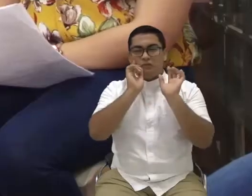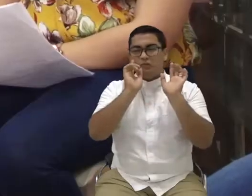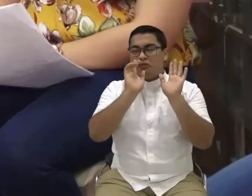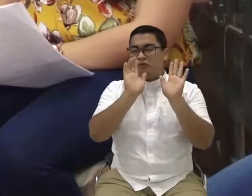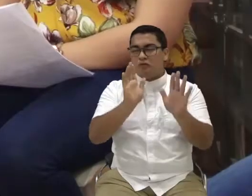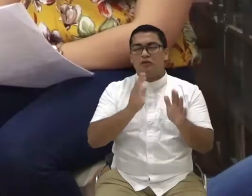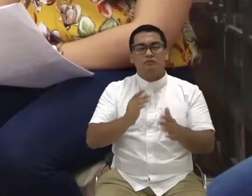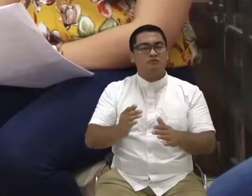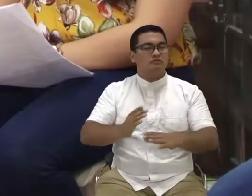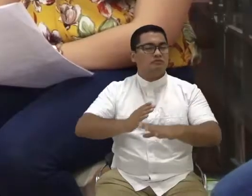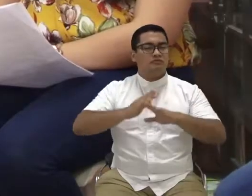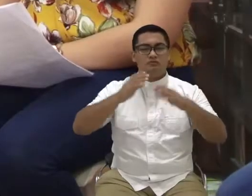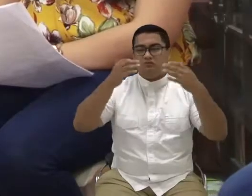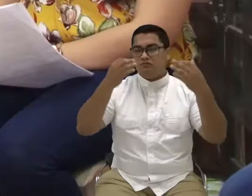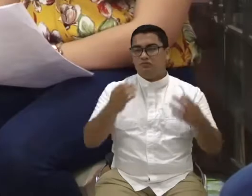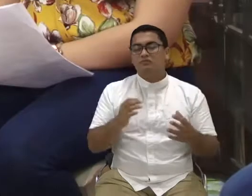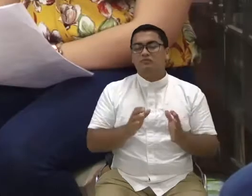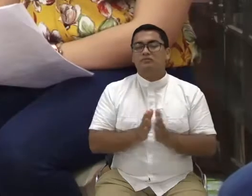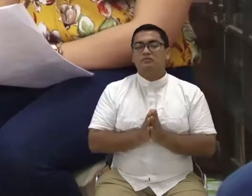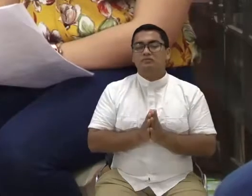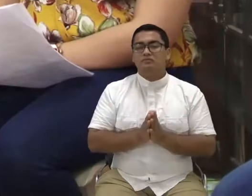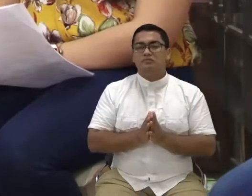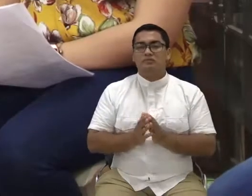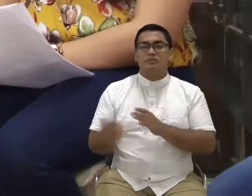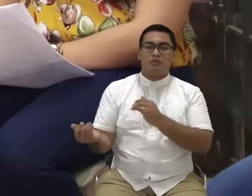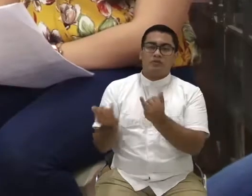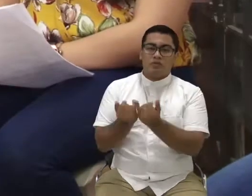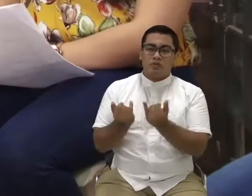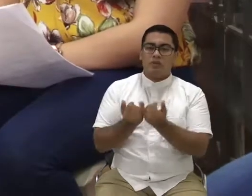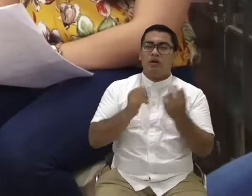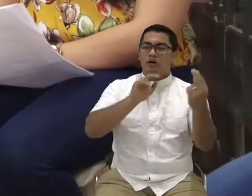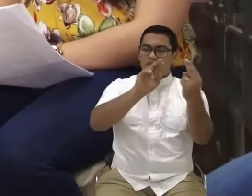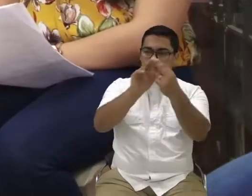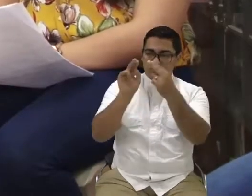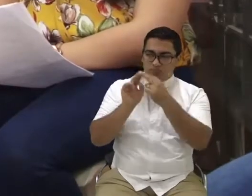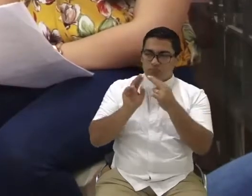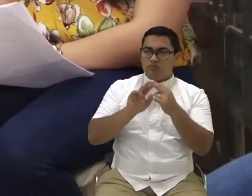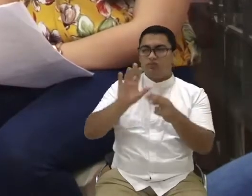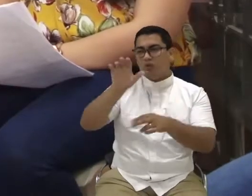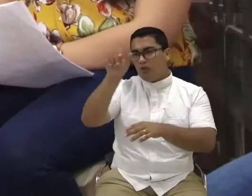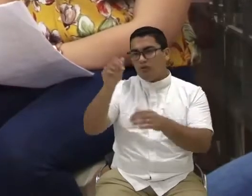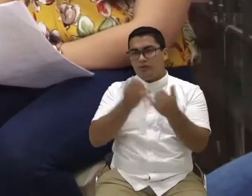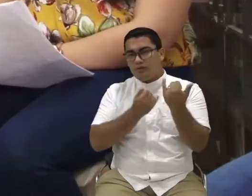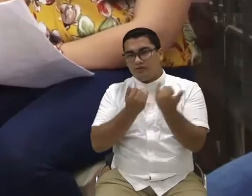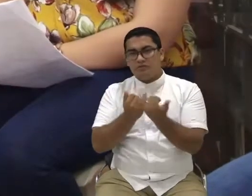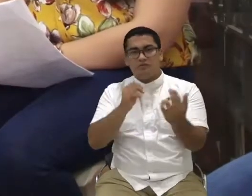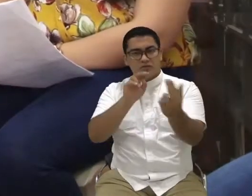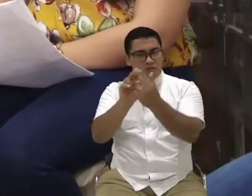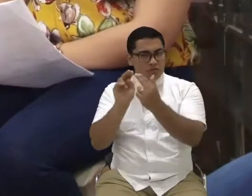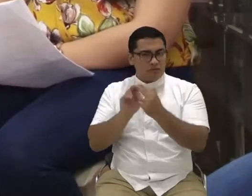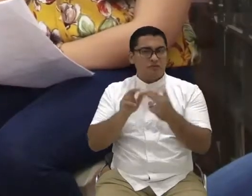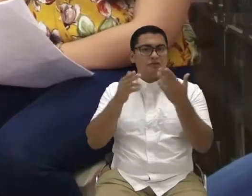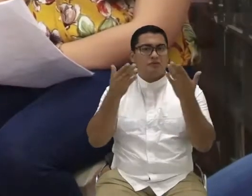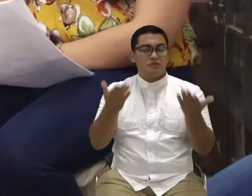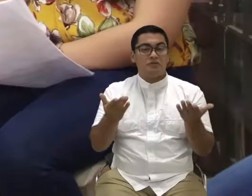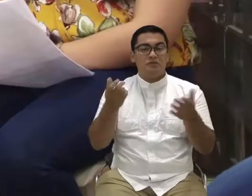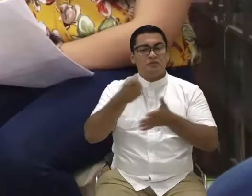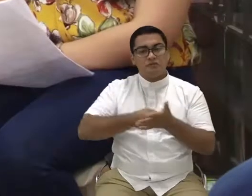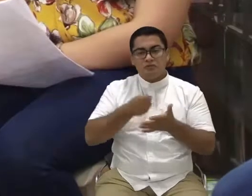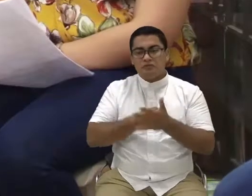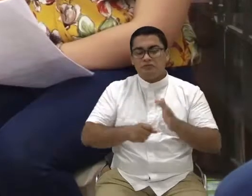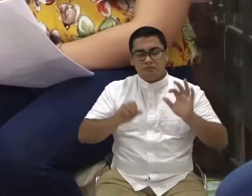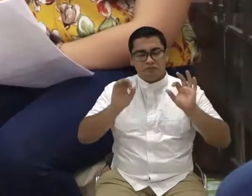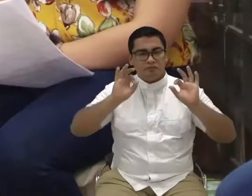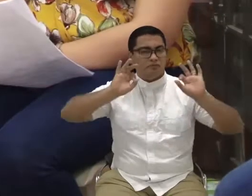esa construcción de la resiliencia. Hacia lo externo, establecer esos vínculos, esas agendas de trabajo con las instituciones, para no estar haciendo un